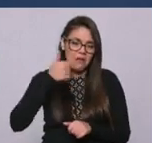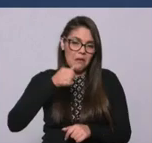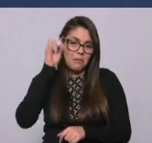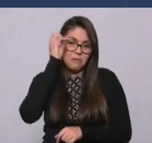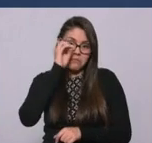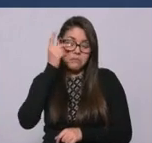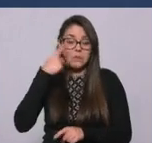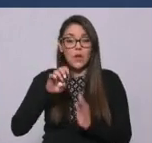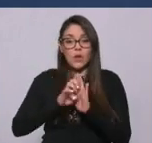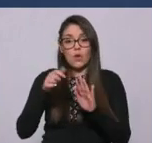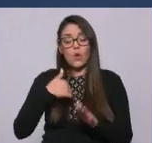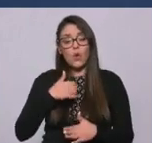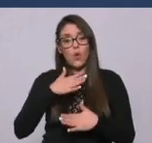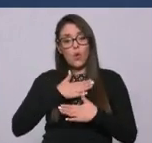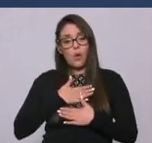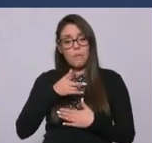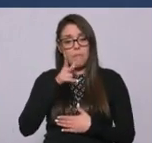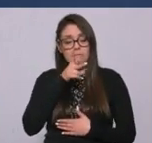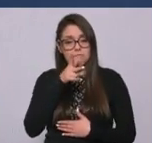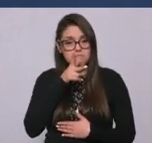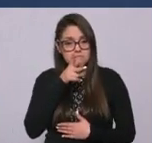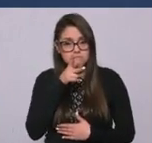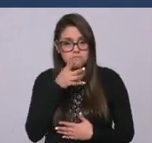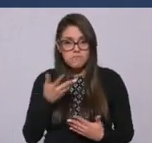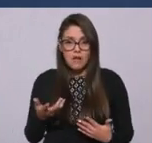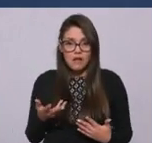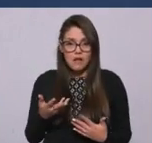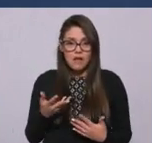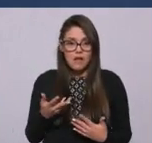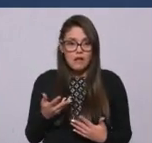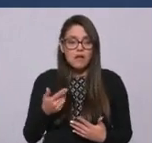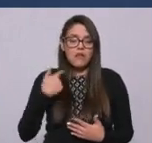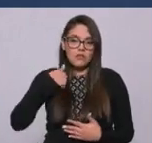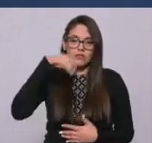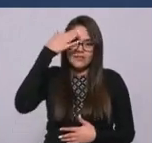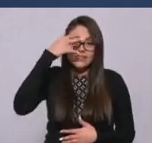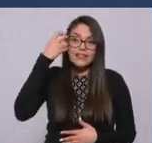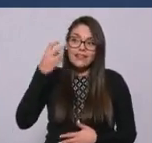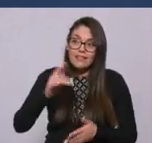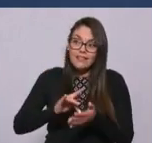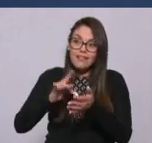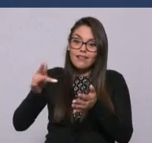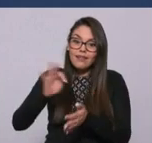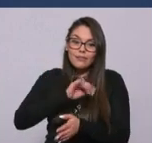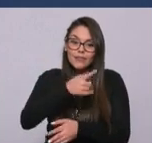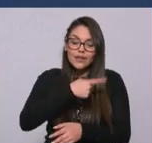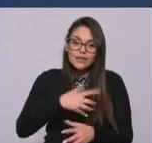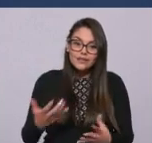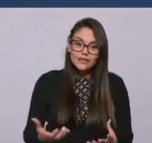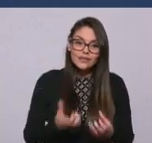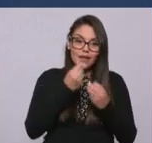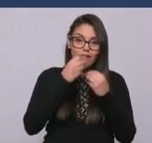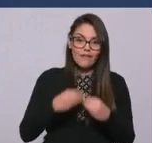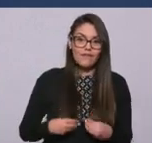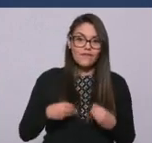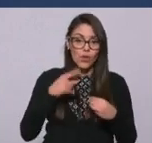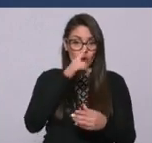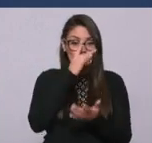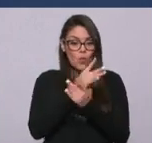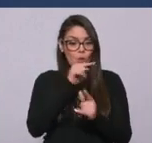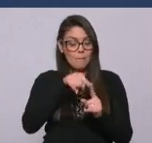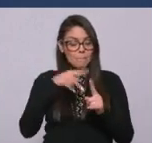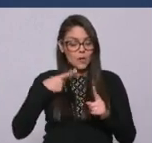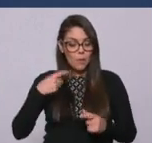padre de familia o cualquier ciudadano, pues sabe que es un programa que salva vidas, que no solamente va a proteger a la persona que está manejando de